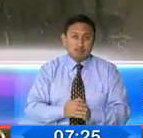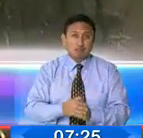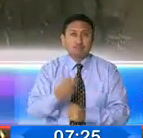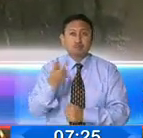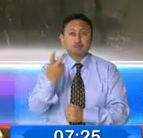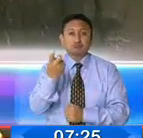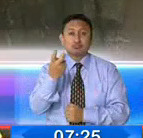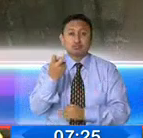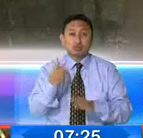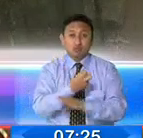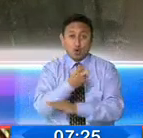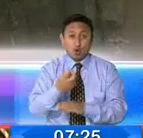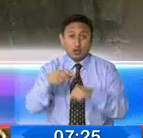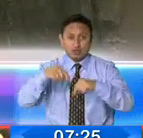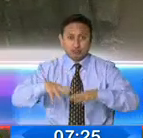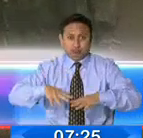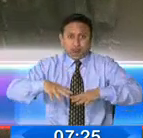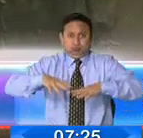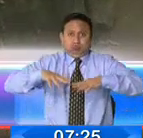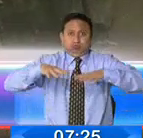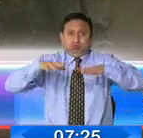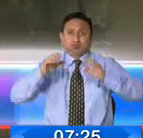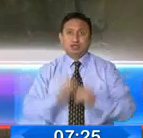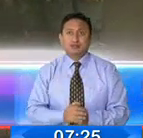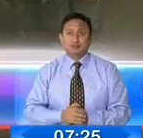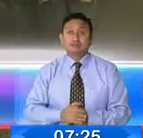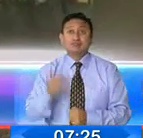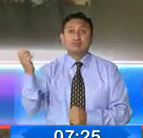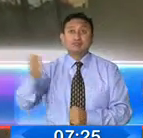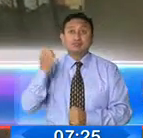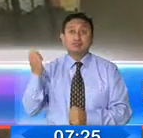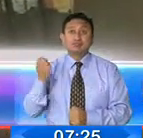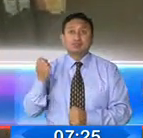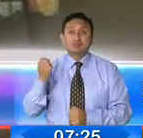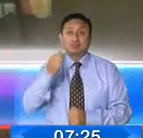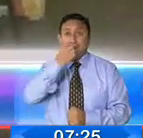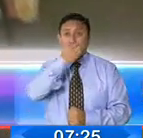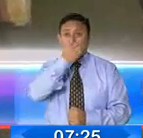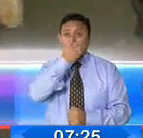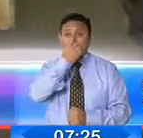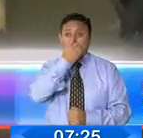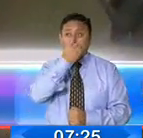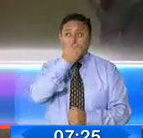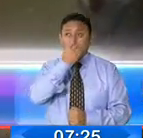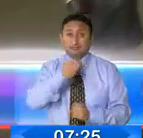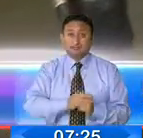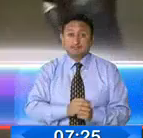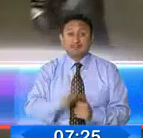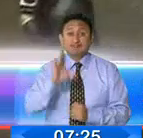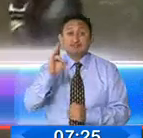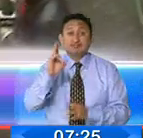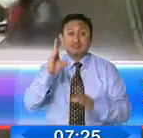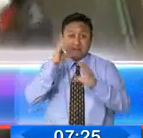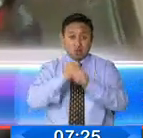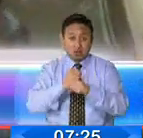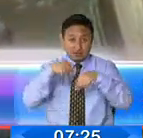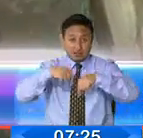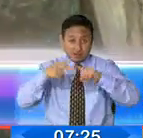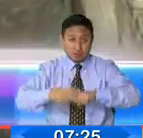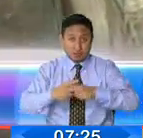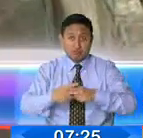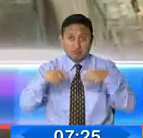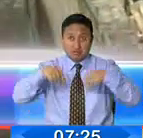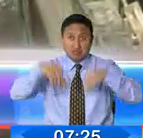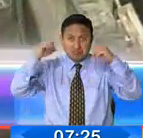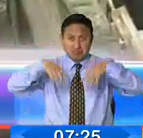12 horas ya de inundaciones. Tomemos en cuenta que la emergencia surgió alrededor de las 7 de la noche y al parecer aquí no